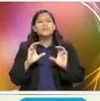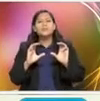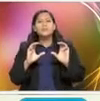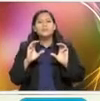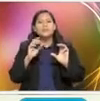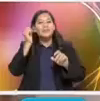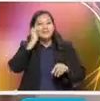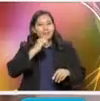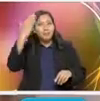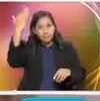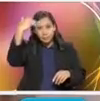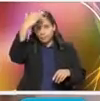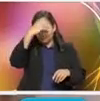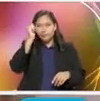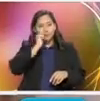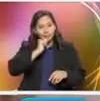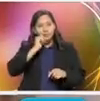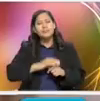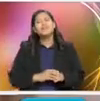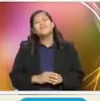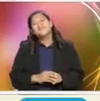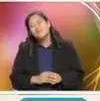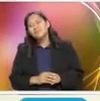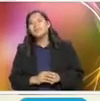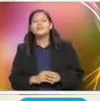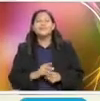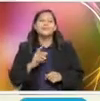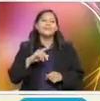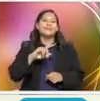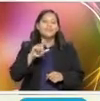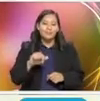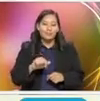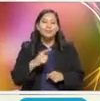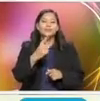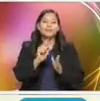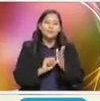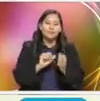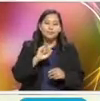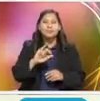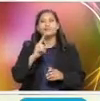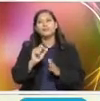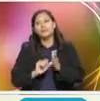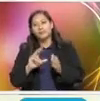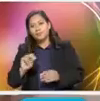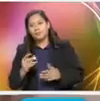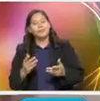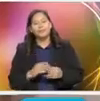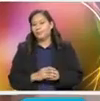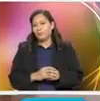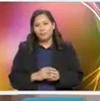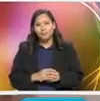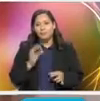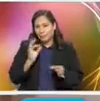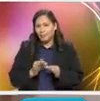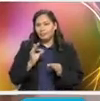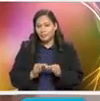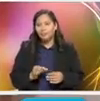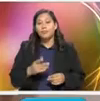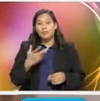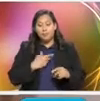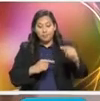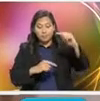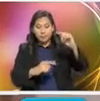esté teñido. No de que, bueno, me lo pinto un día sí, 2 meses no, y así. Entonces, tenemos un producto que